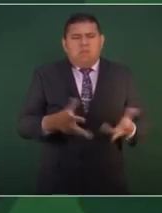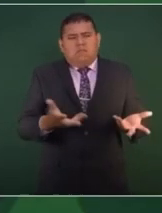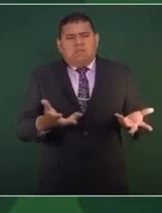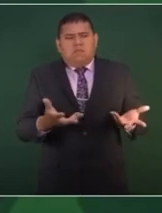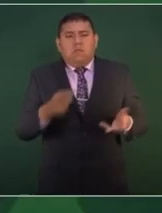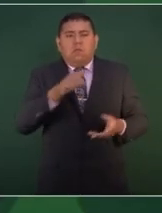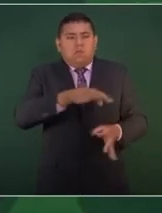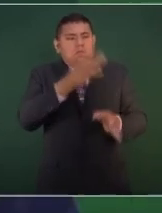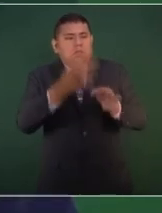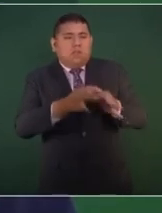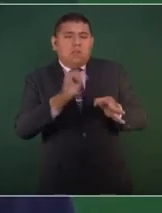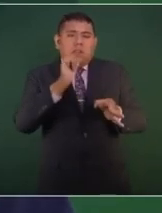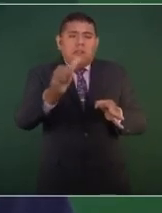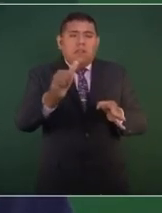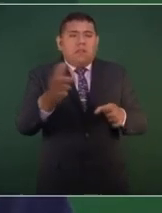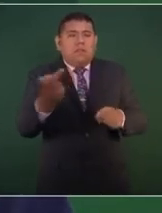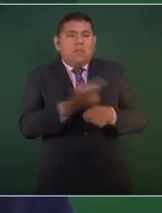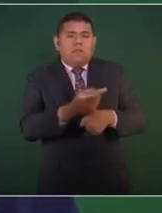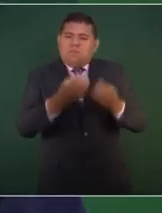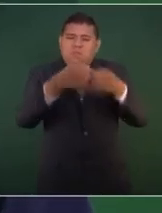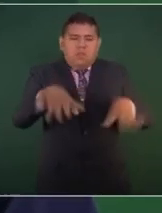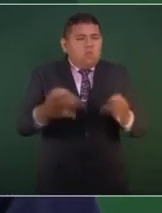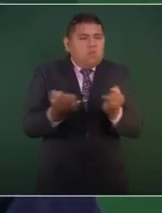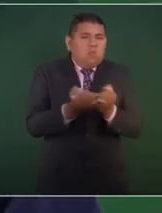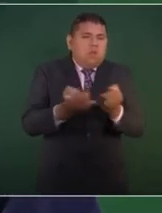y si no la ensartas perdiste